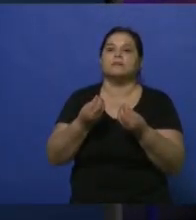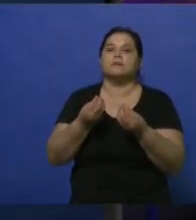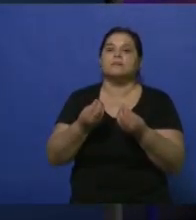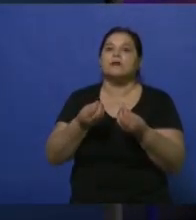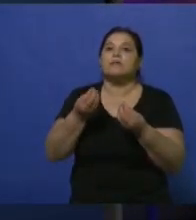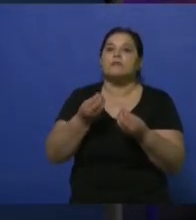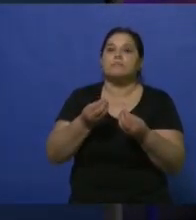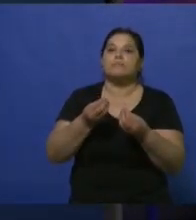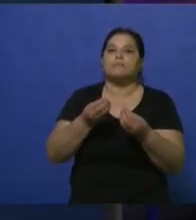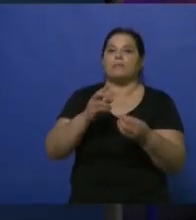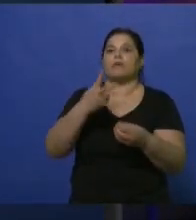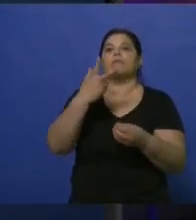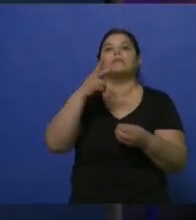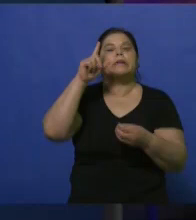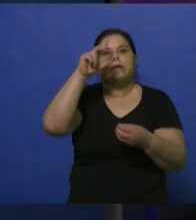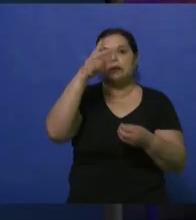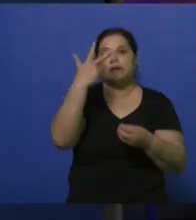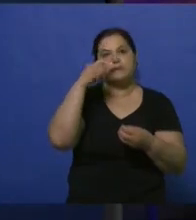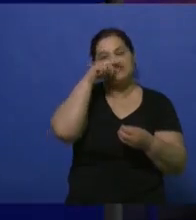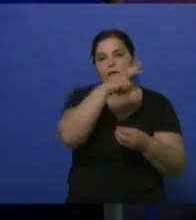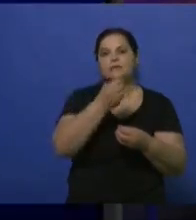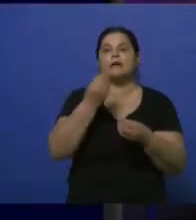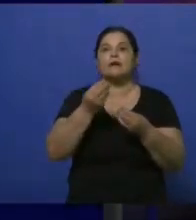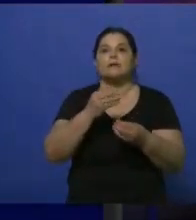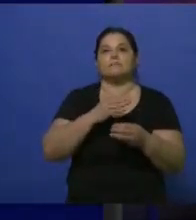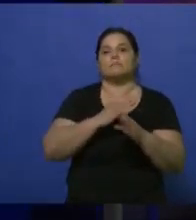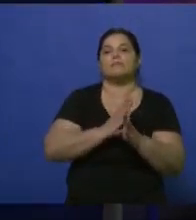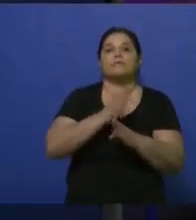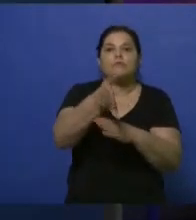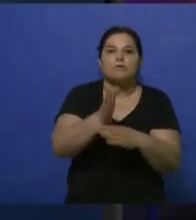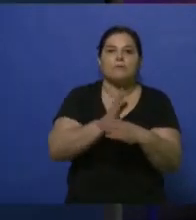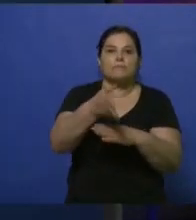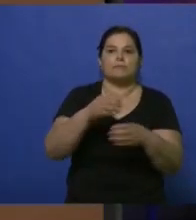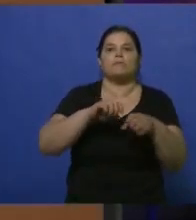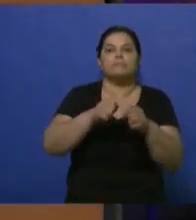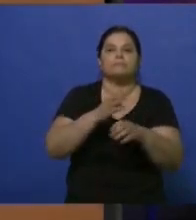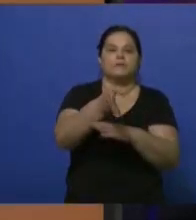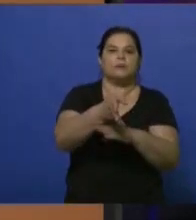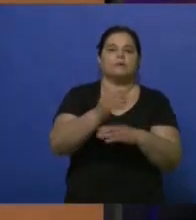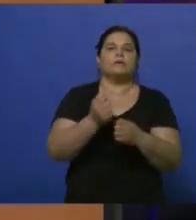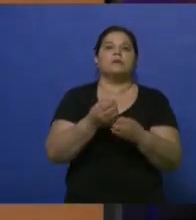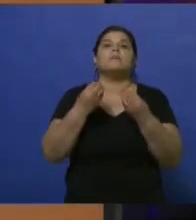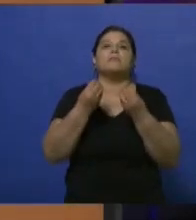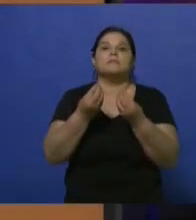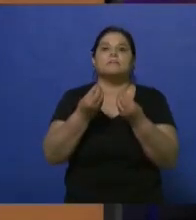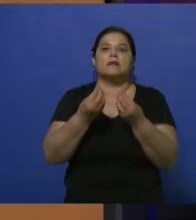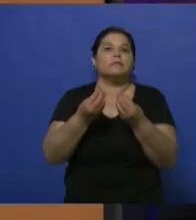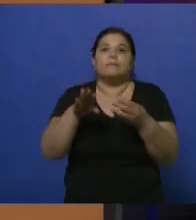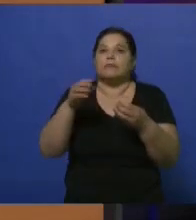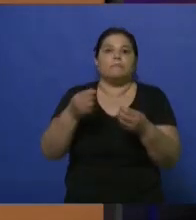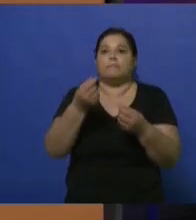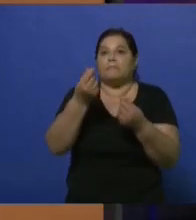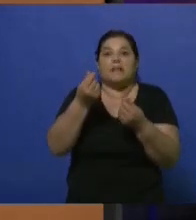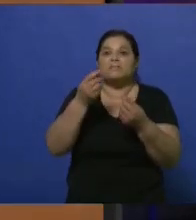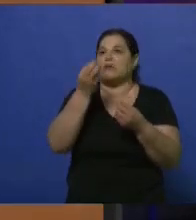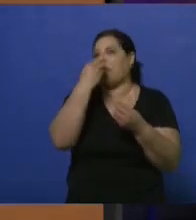rompimos la barrera de los 37, se arrima a los 36,60, fue el último cierre, hoy no hubo operaciones bancarias. ¿Y qué pasa con el resto? No baja nada. No bajan